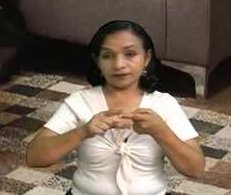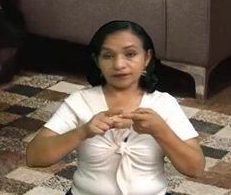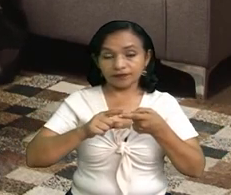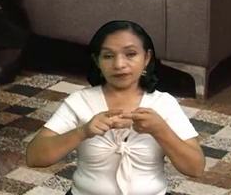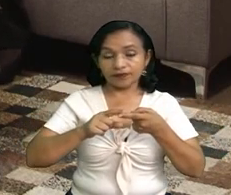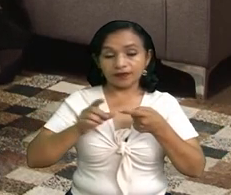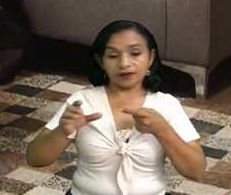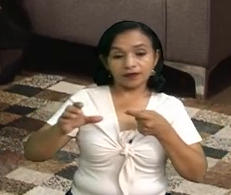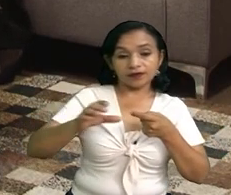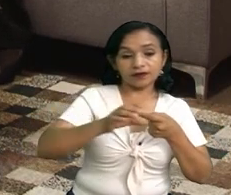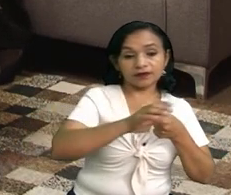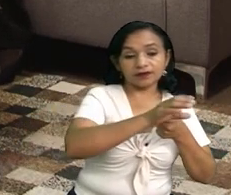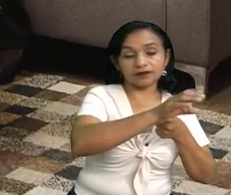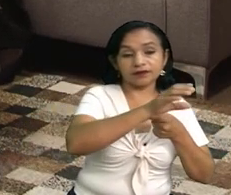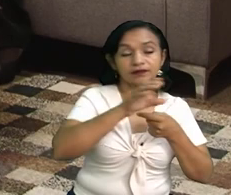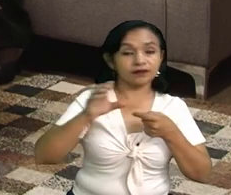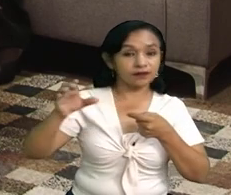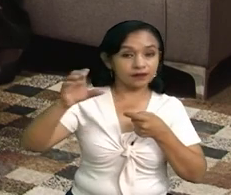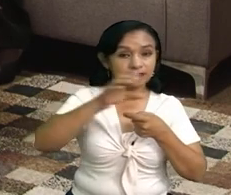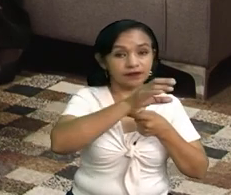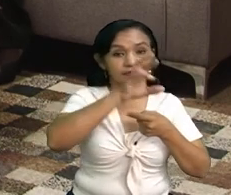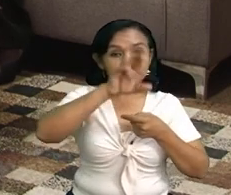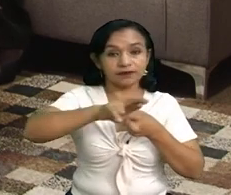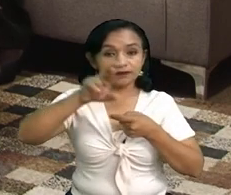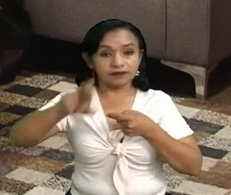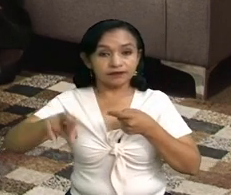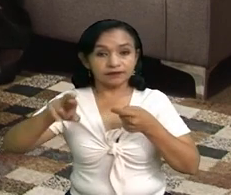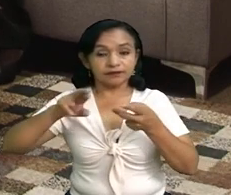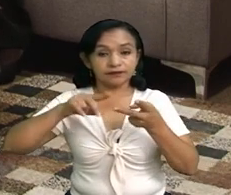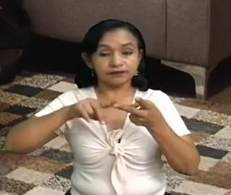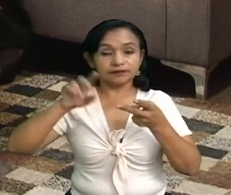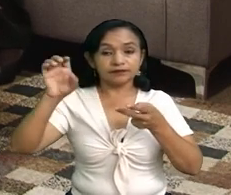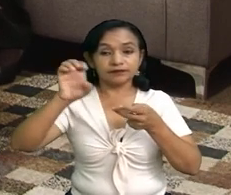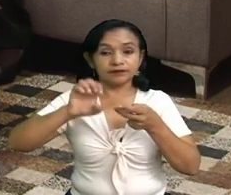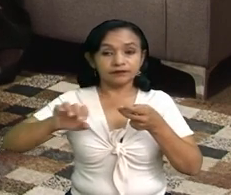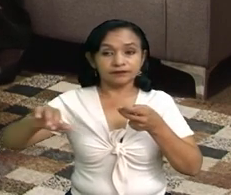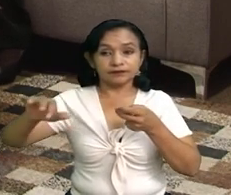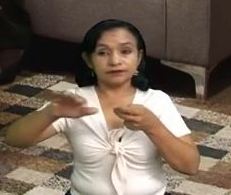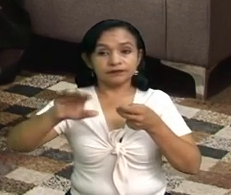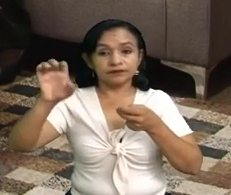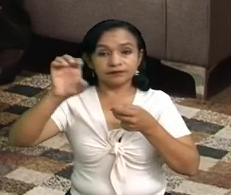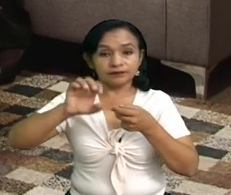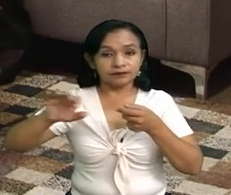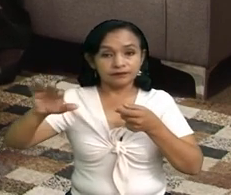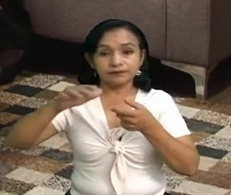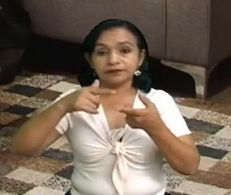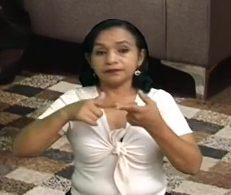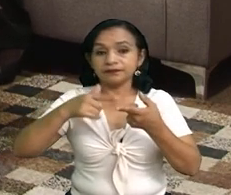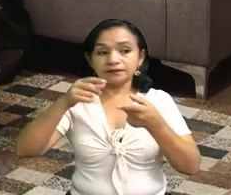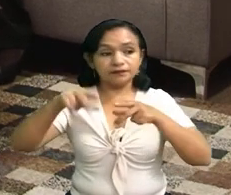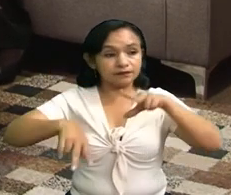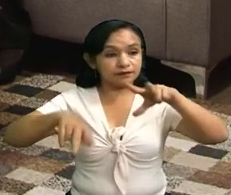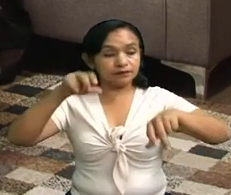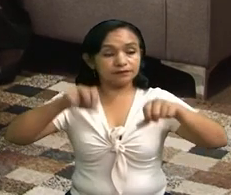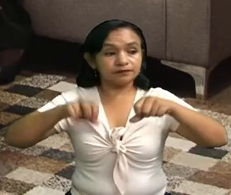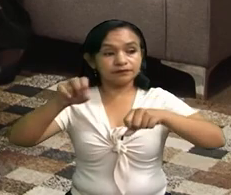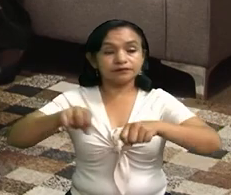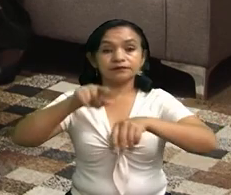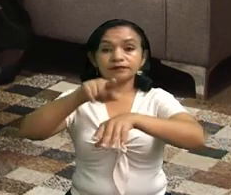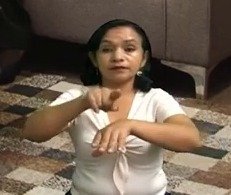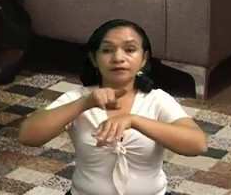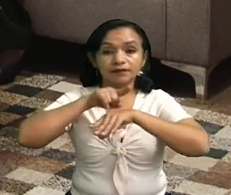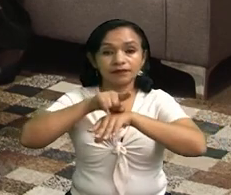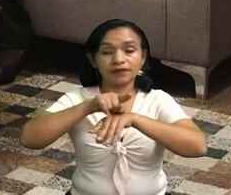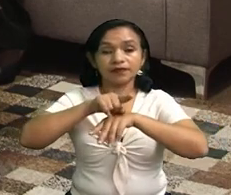A Carazo va a ir Carazo, Rivas. A Estelí va a ir Estelí, Nueva Segovia, Madrid.